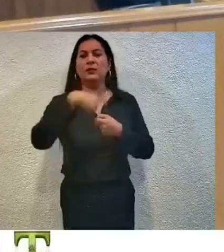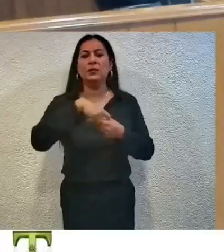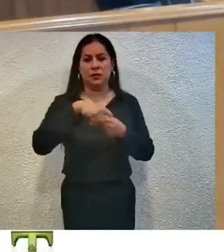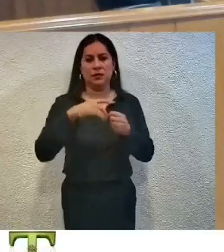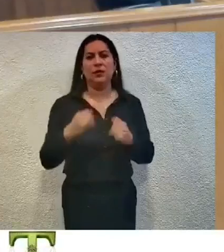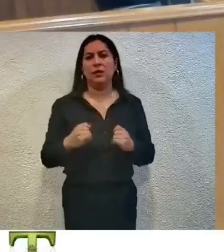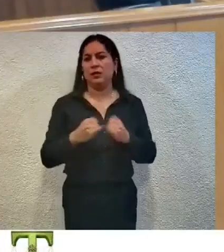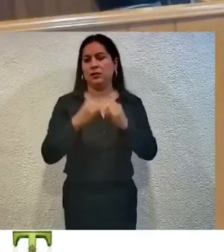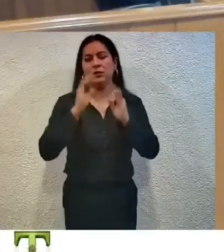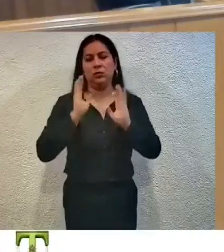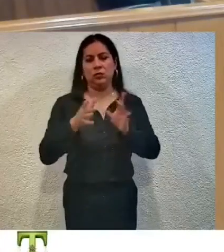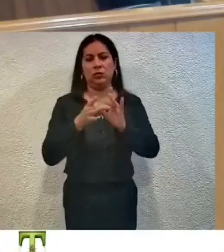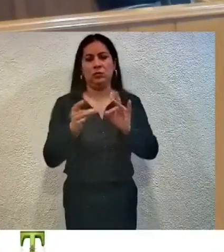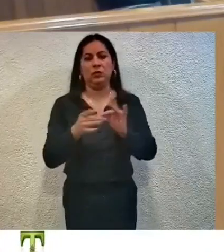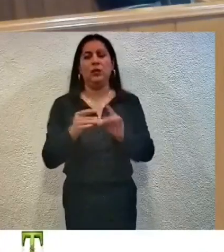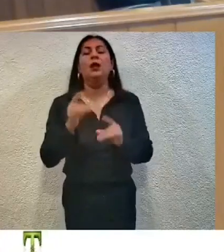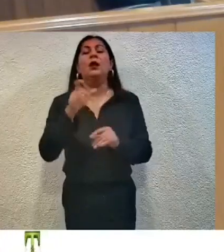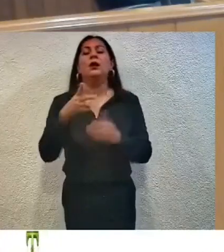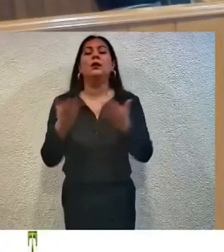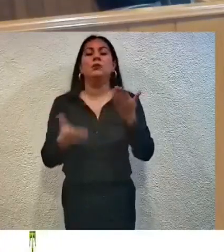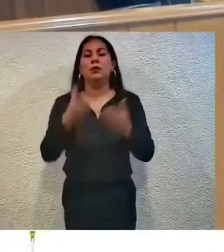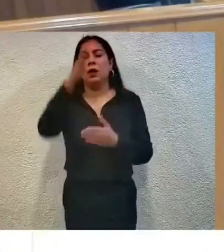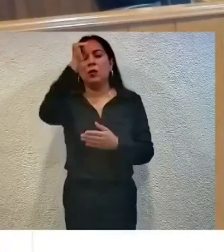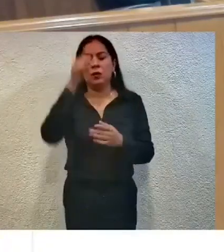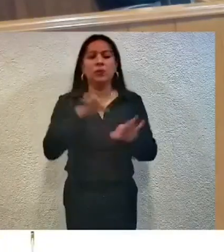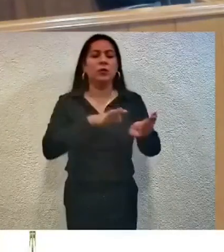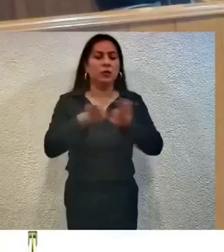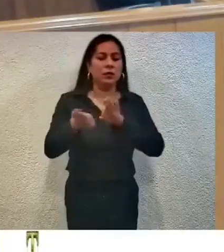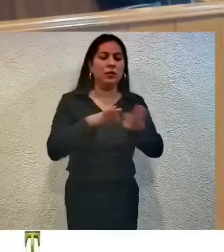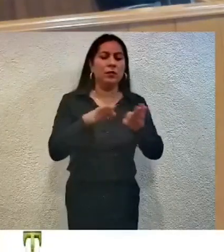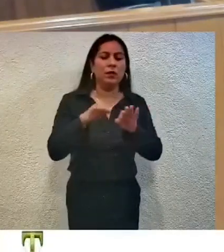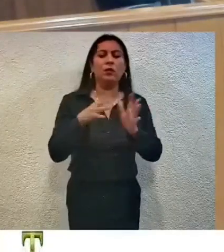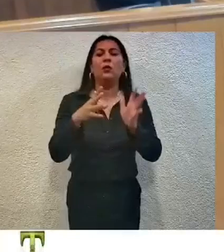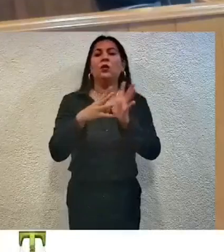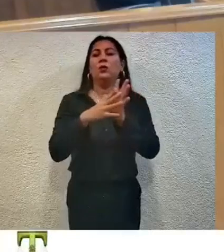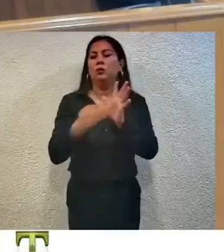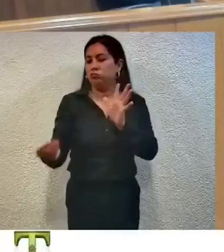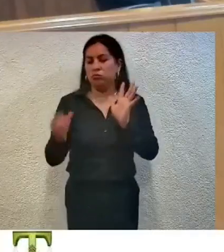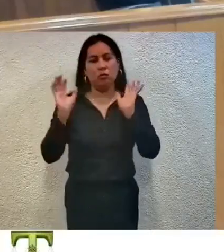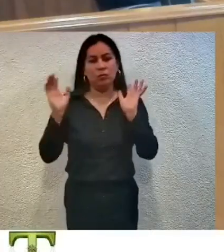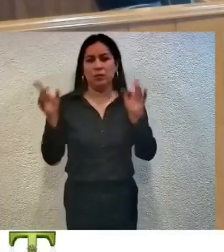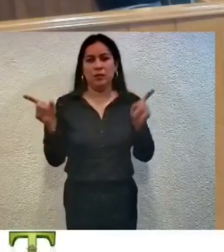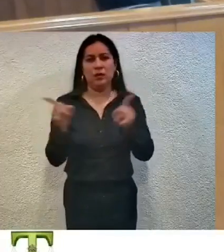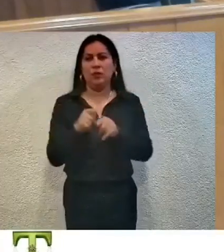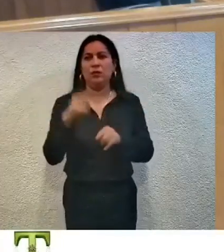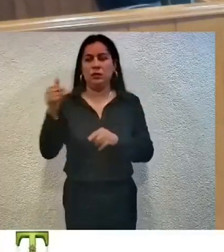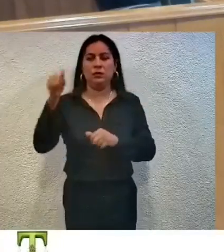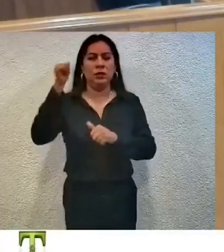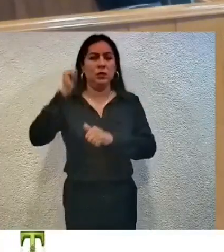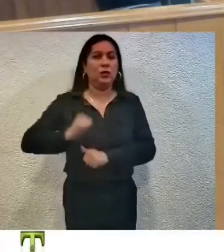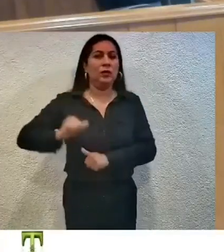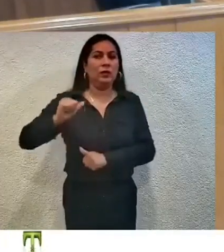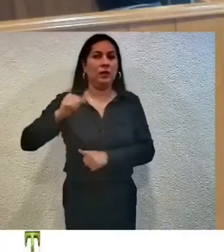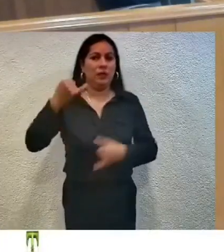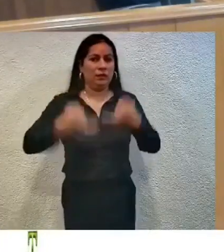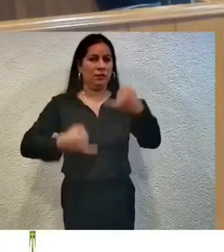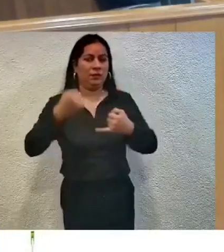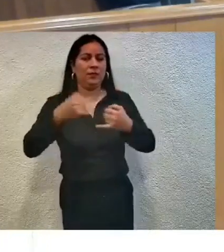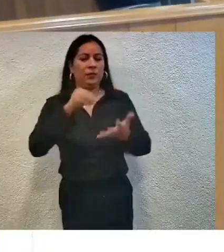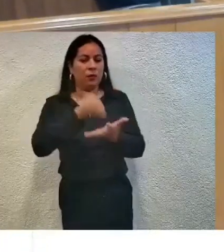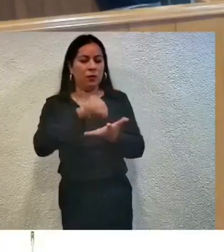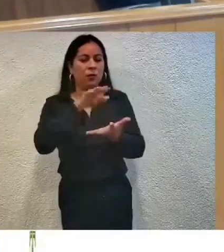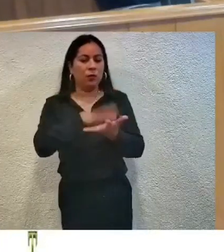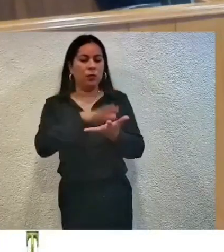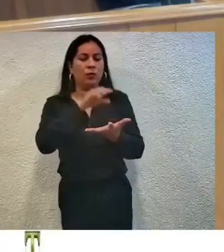local. Las partes suscribieron un convenio laboral con recibo finiquito solicitando a esta autoridad jurisdiccional se diera cumplimiento